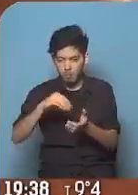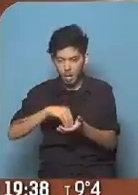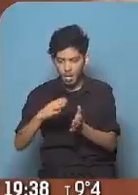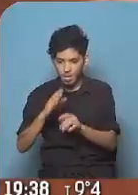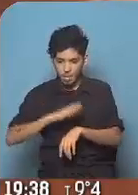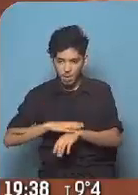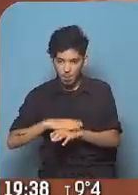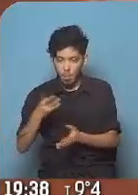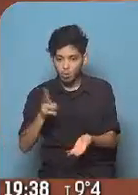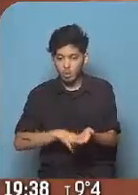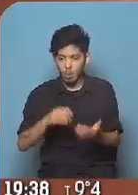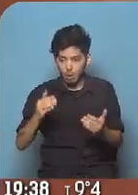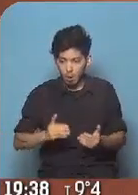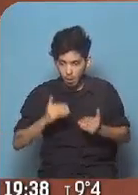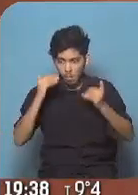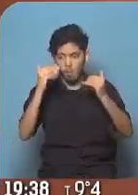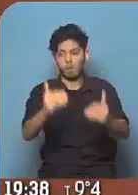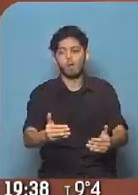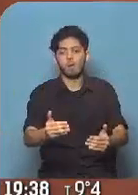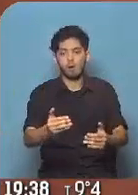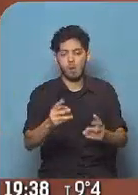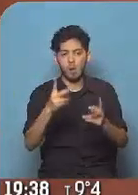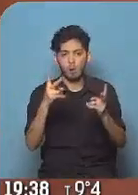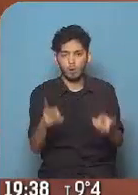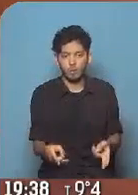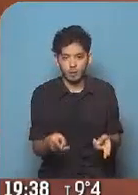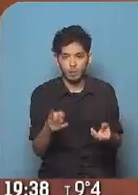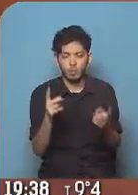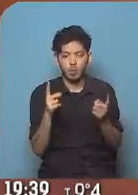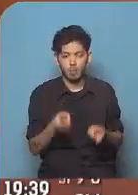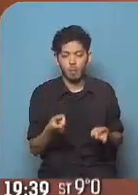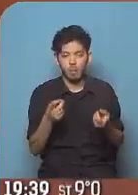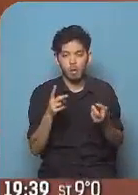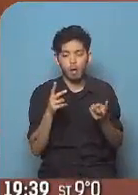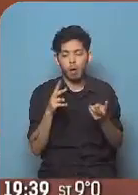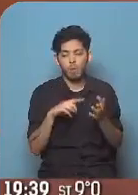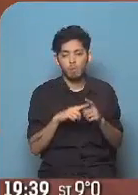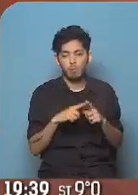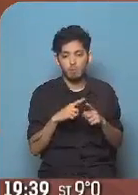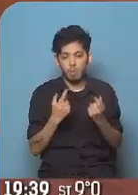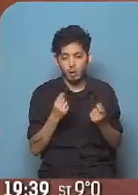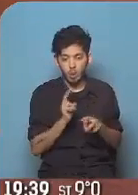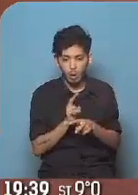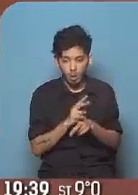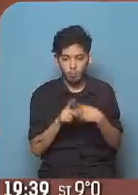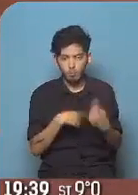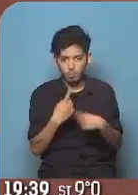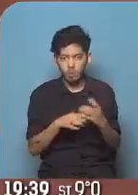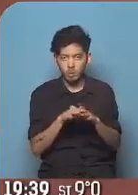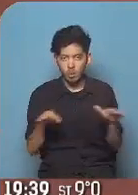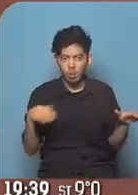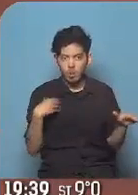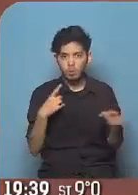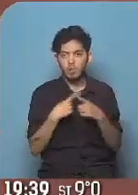a prorrogar sin dudas la política de precios cuidados y que no es una